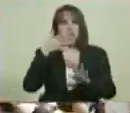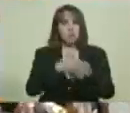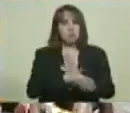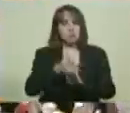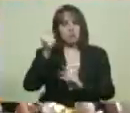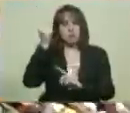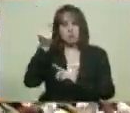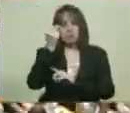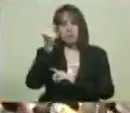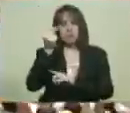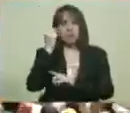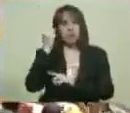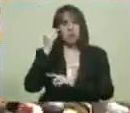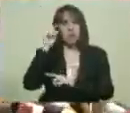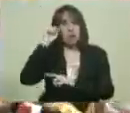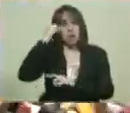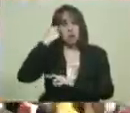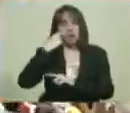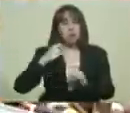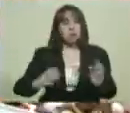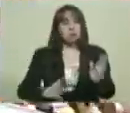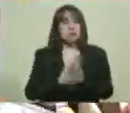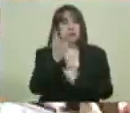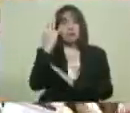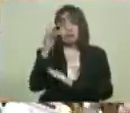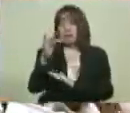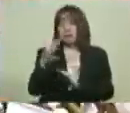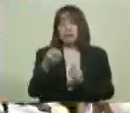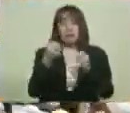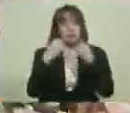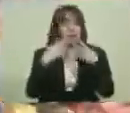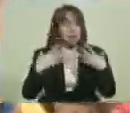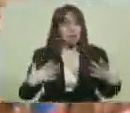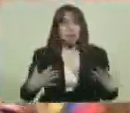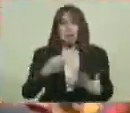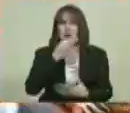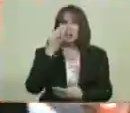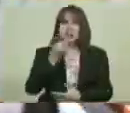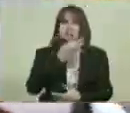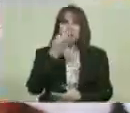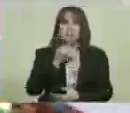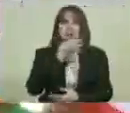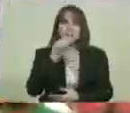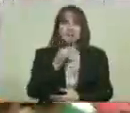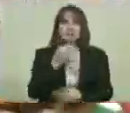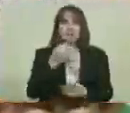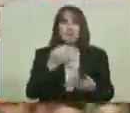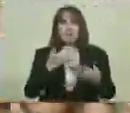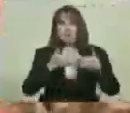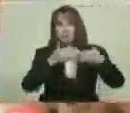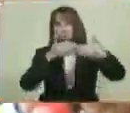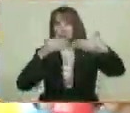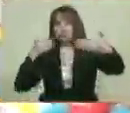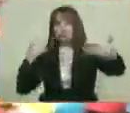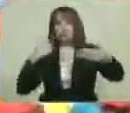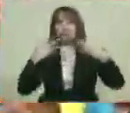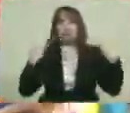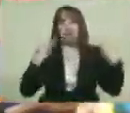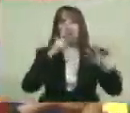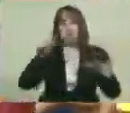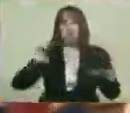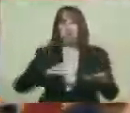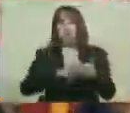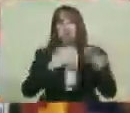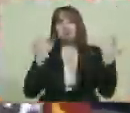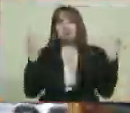recuerdos, el acto de San Felipe, bellísimo, bellísima tarde, en San Felipe, de punta a punta ya. El acto